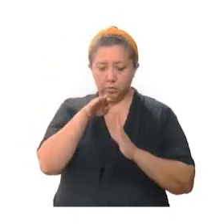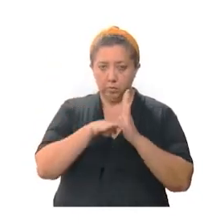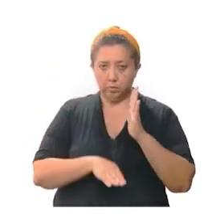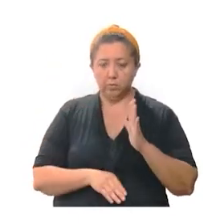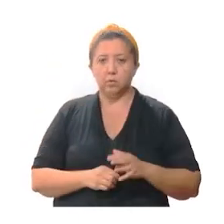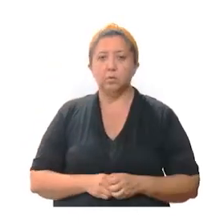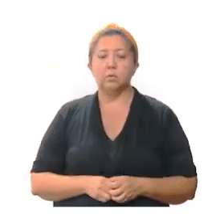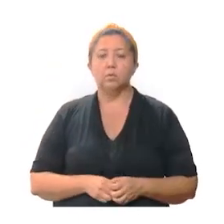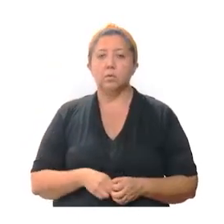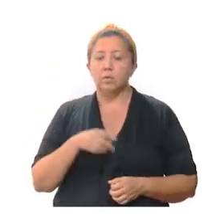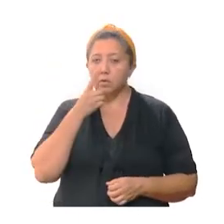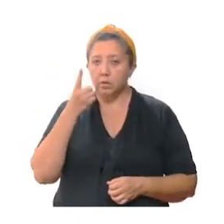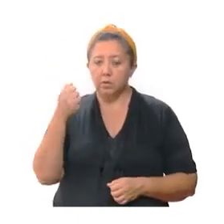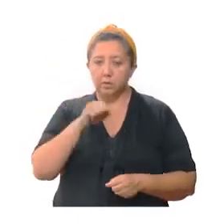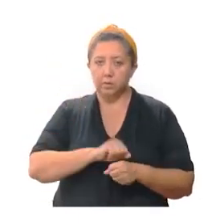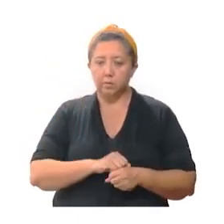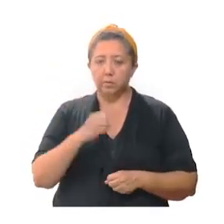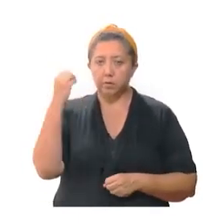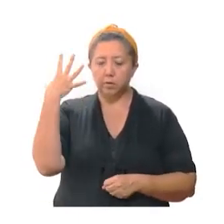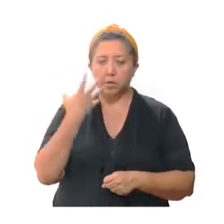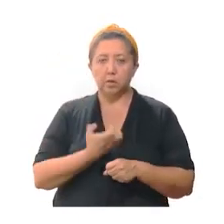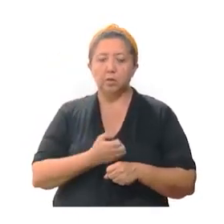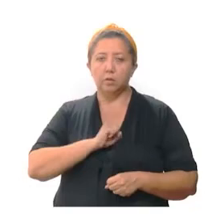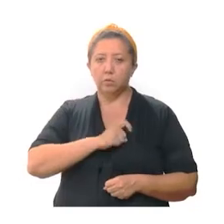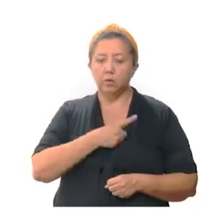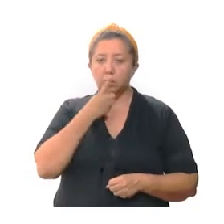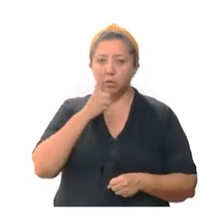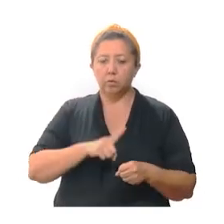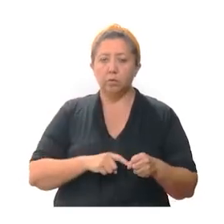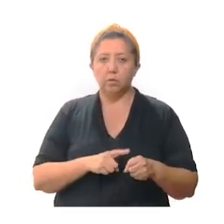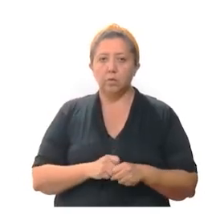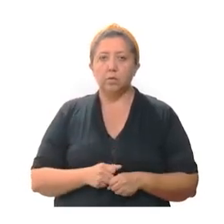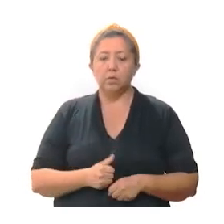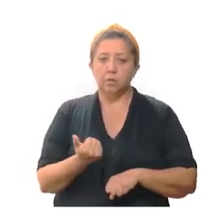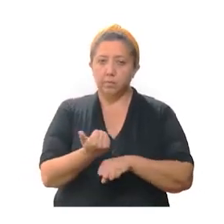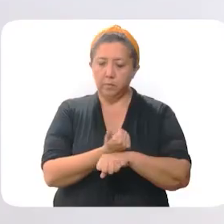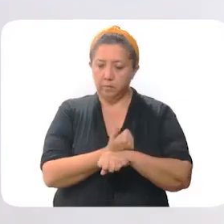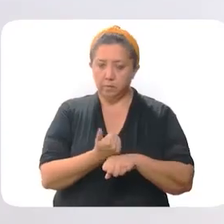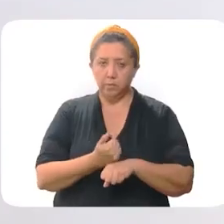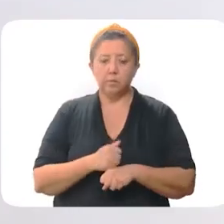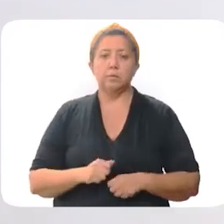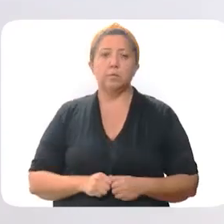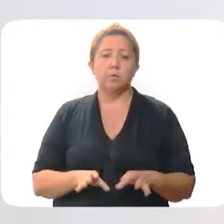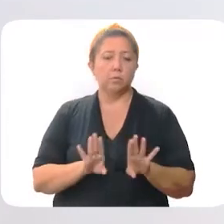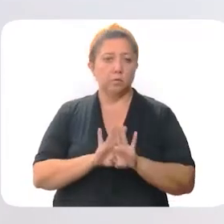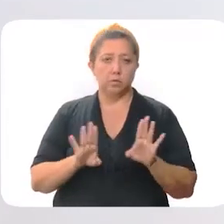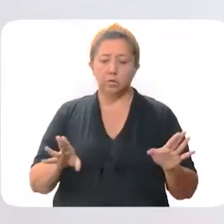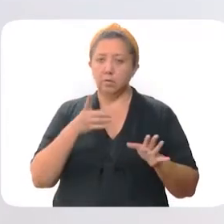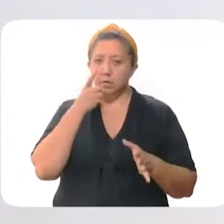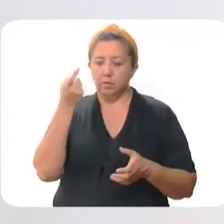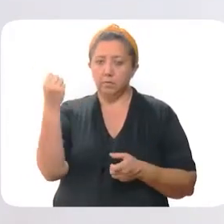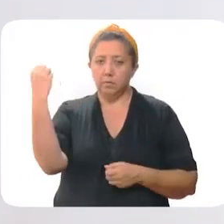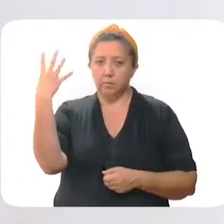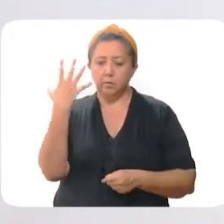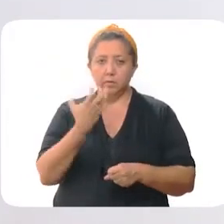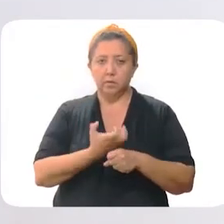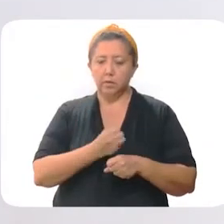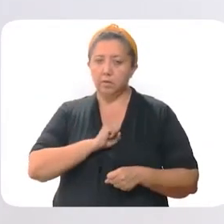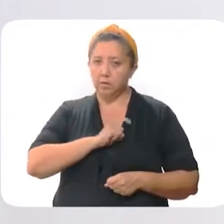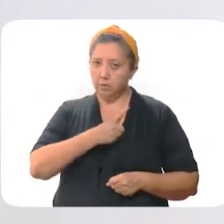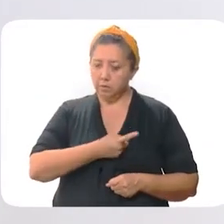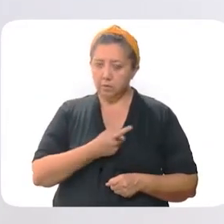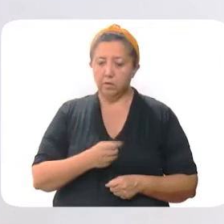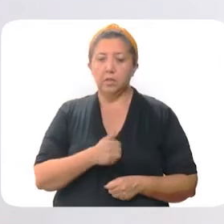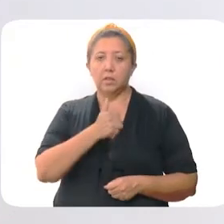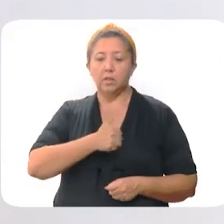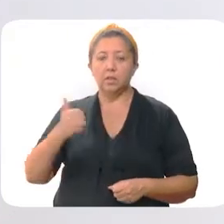descenso. Los indicadores semanales del semáforo estatal de salud marcan color amarillo. Como se ha informado, el semáforo estatal de salud